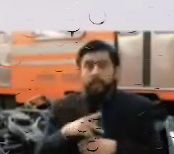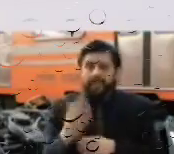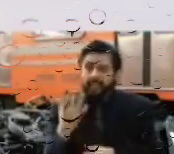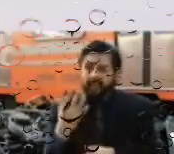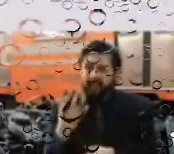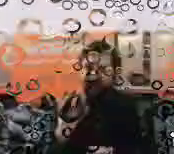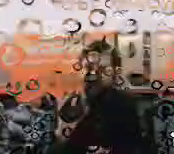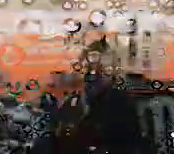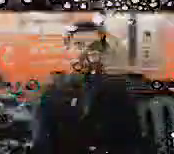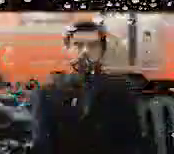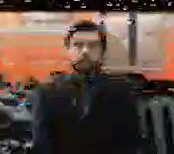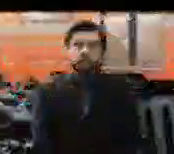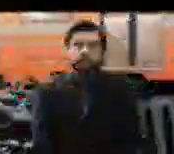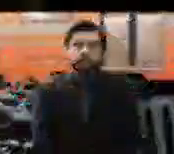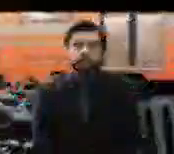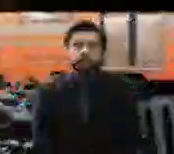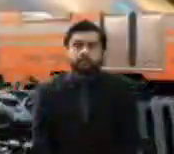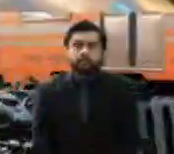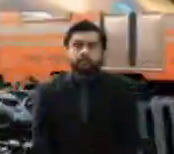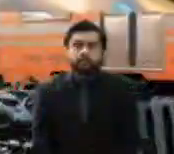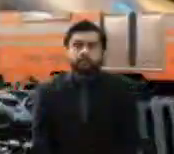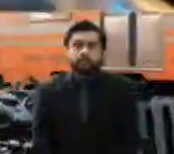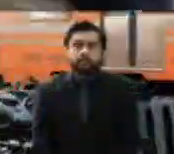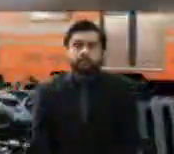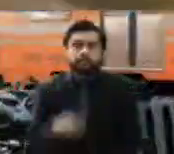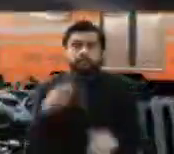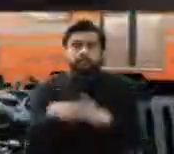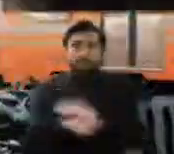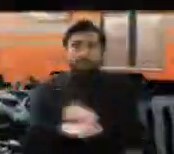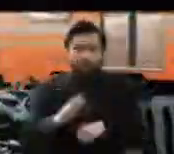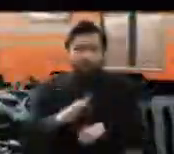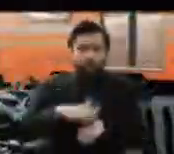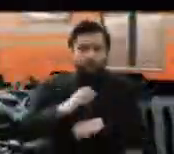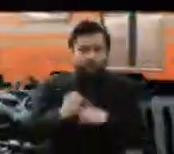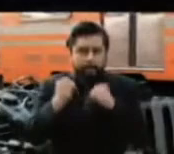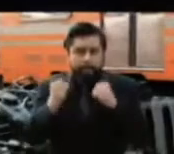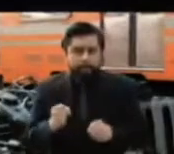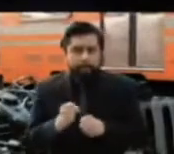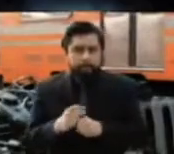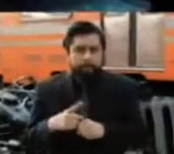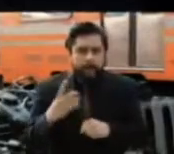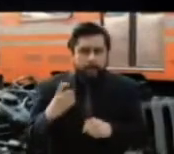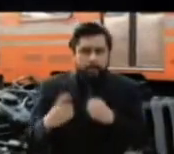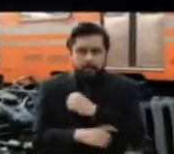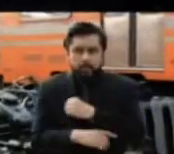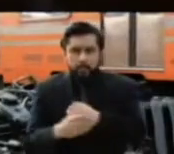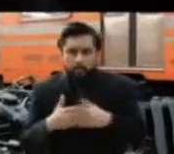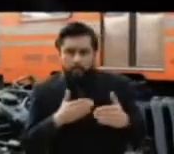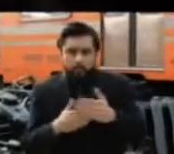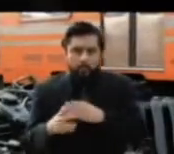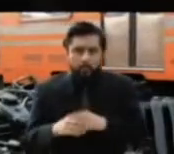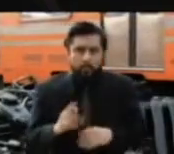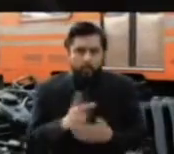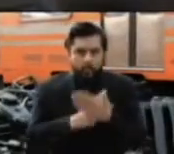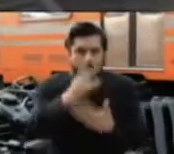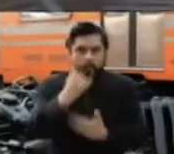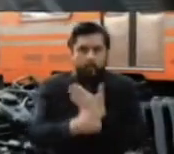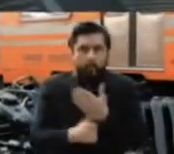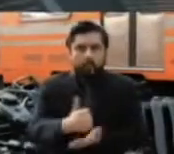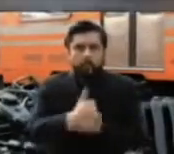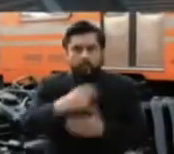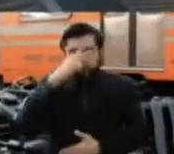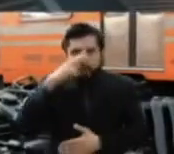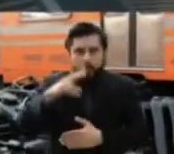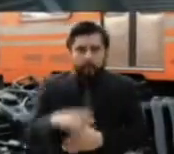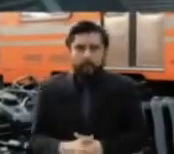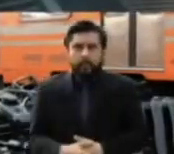55 años. Por un metro más ágil, confiable y seguro, avanzamos en el Plan de Modernización Integral, proyecto que el Gobierno de la